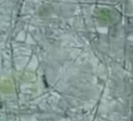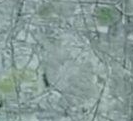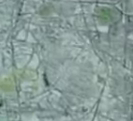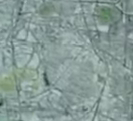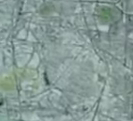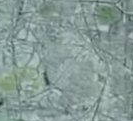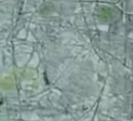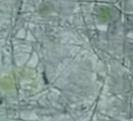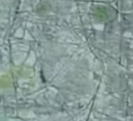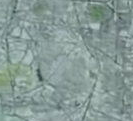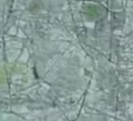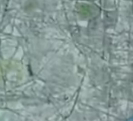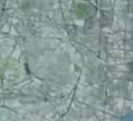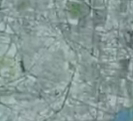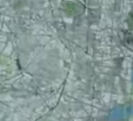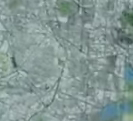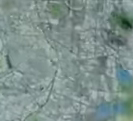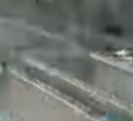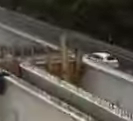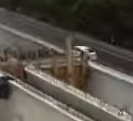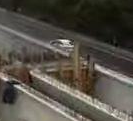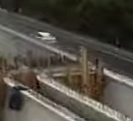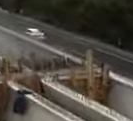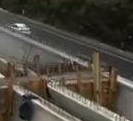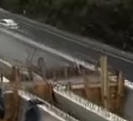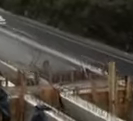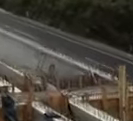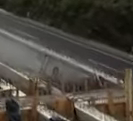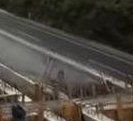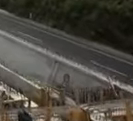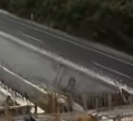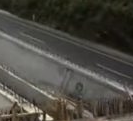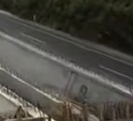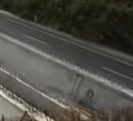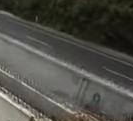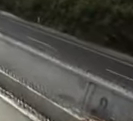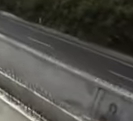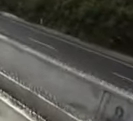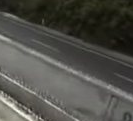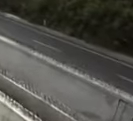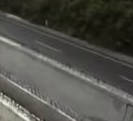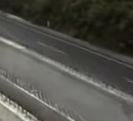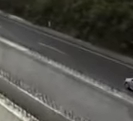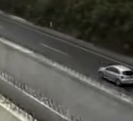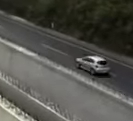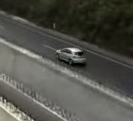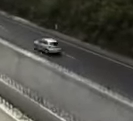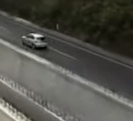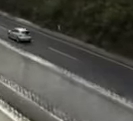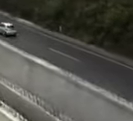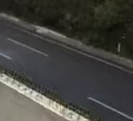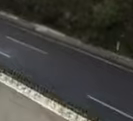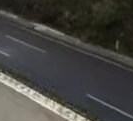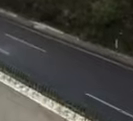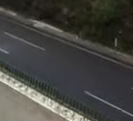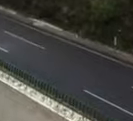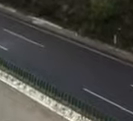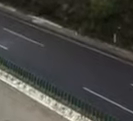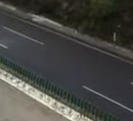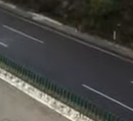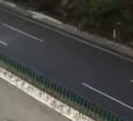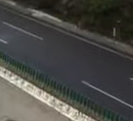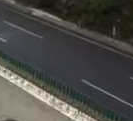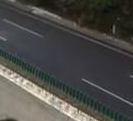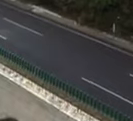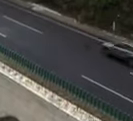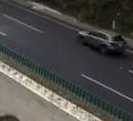fecha 52.8%. Frente 2, carretera federal. Continúa la construcción de diafragmas de concreto